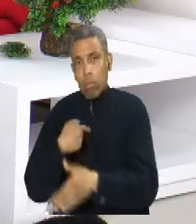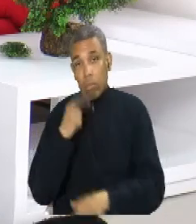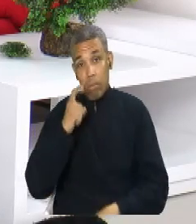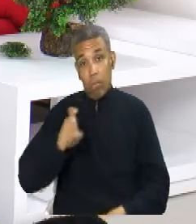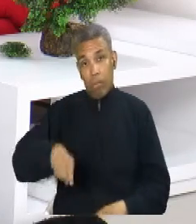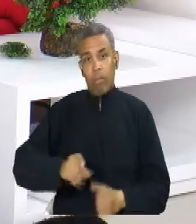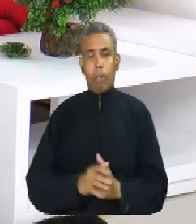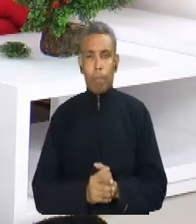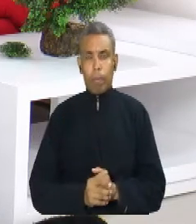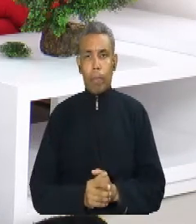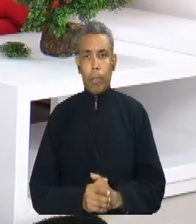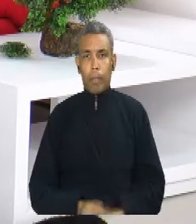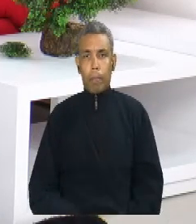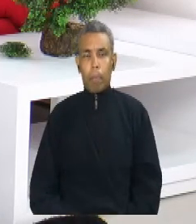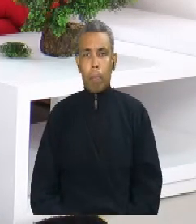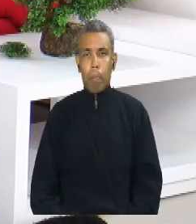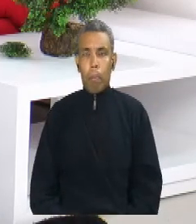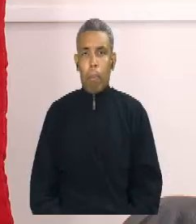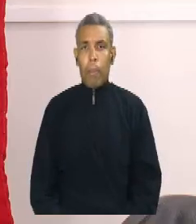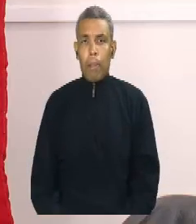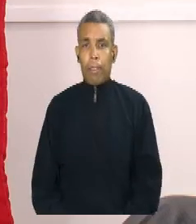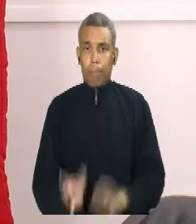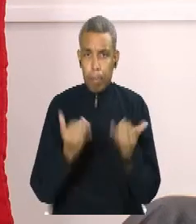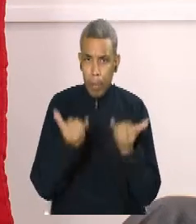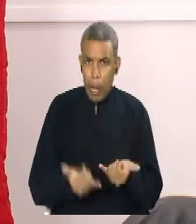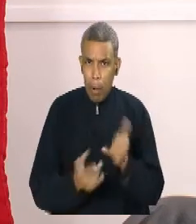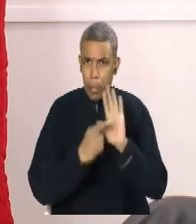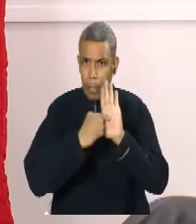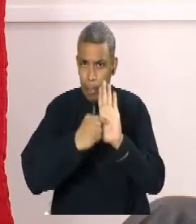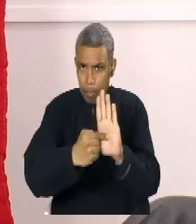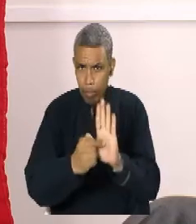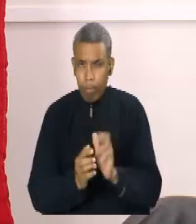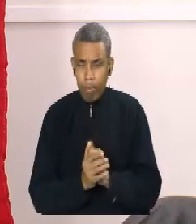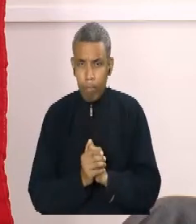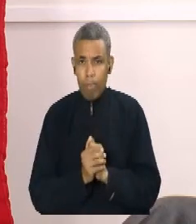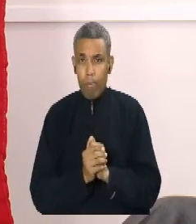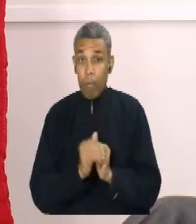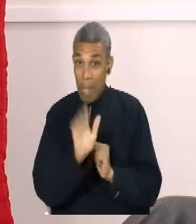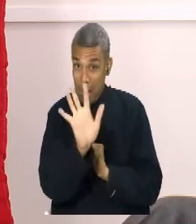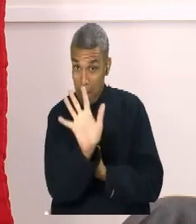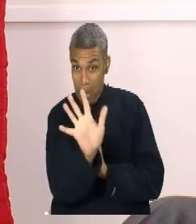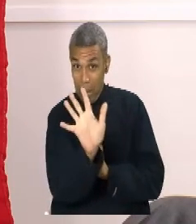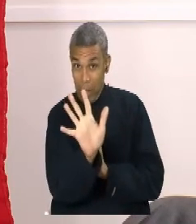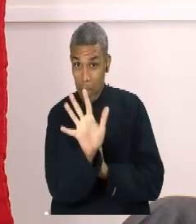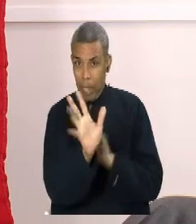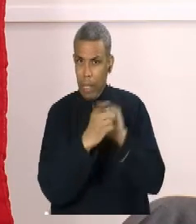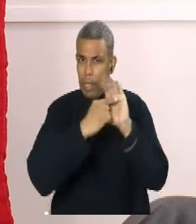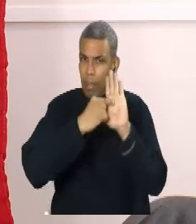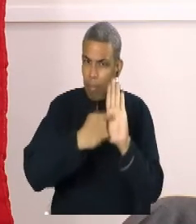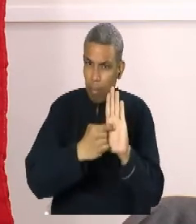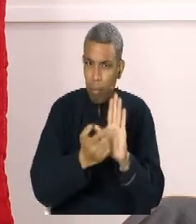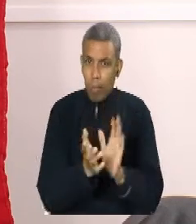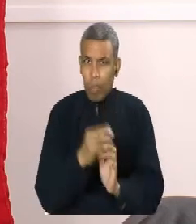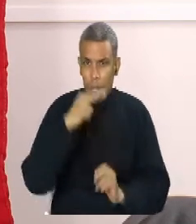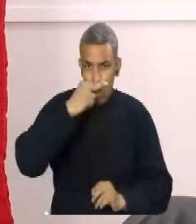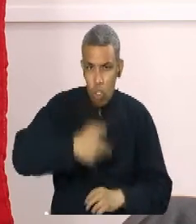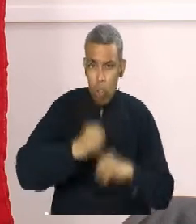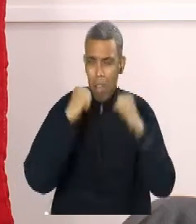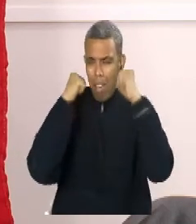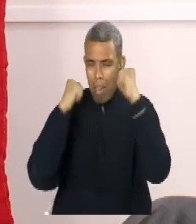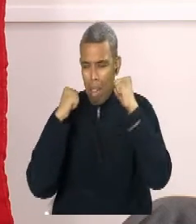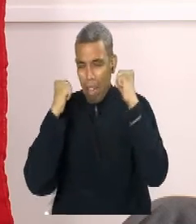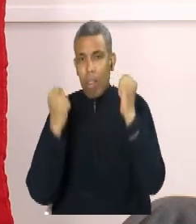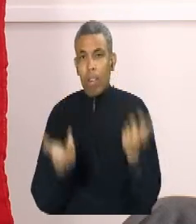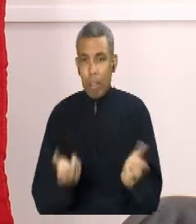señor bueno tenemos una nota con una escena muy bien recreada o sea no se muevan vamos a ver la nota sobre las pataletas y ya regresamos para